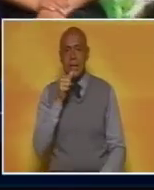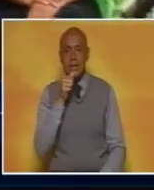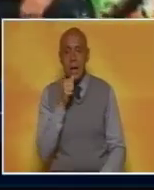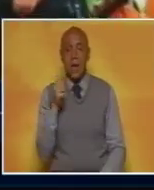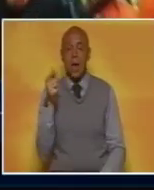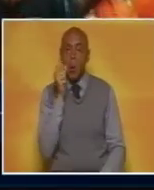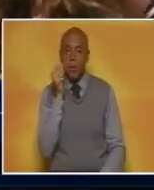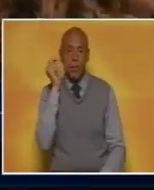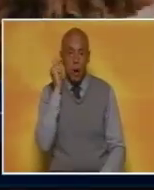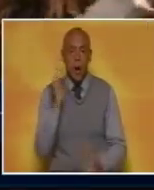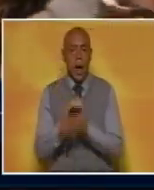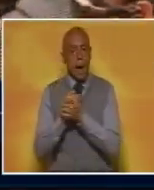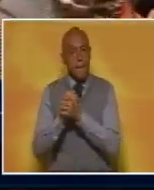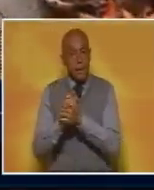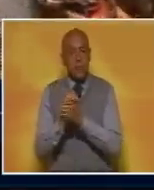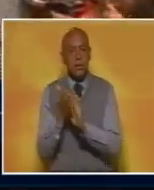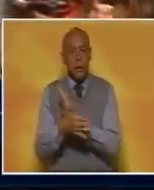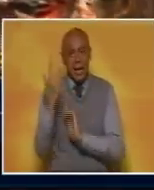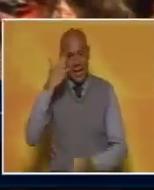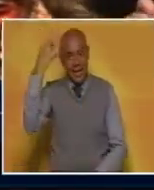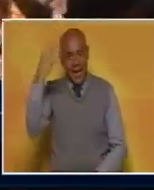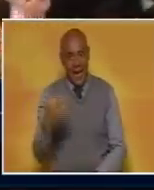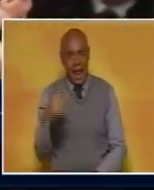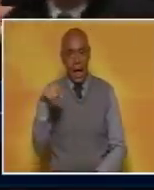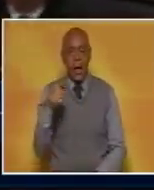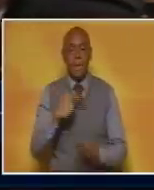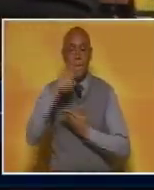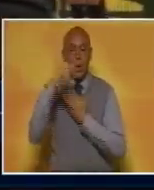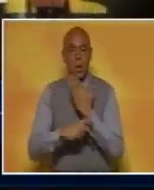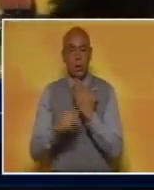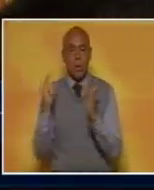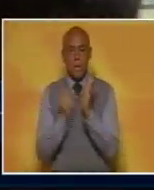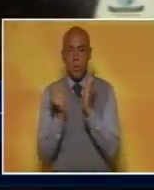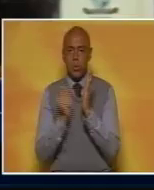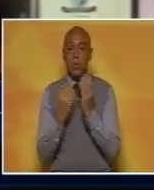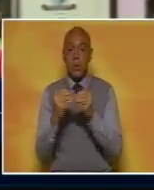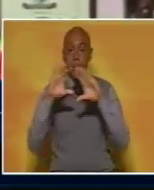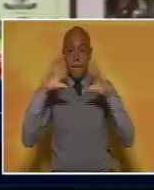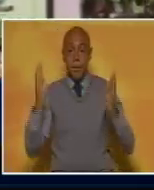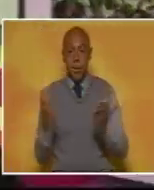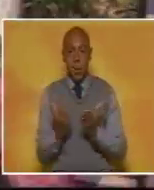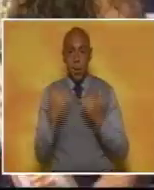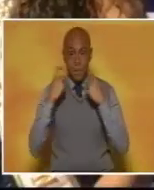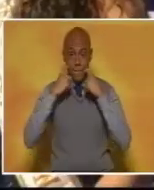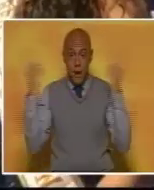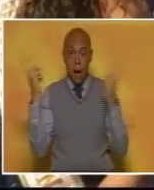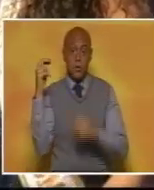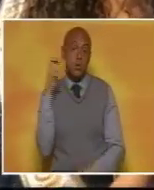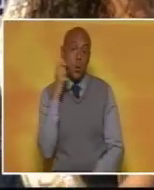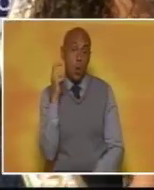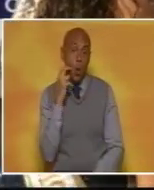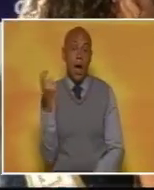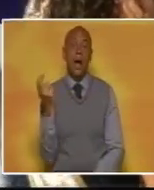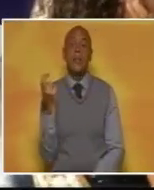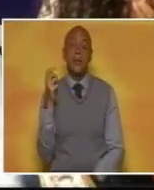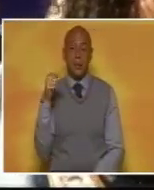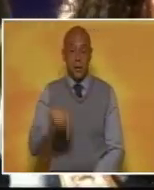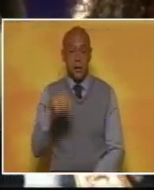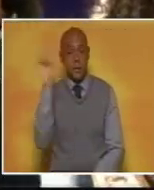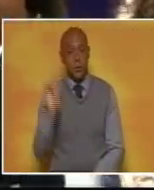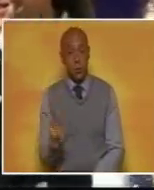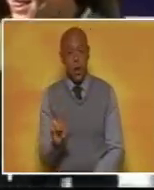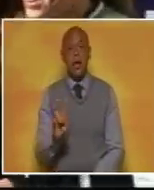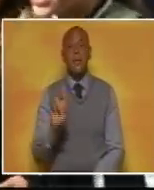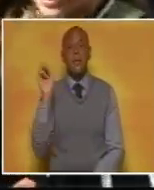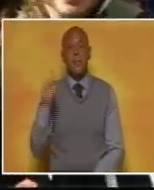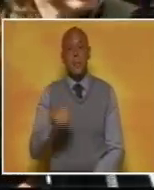esta oportunidad, creyendo en este proyecto maravilloso para conquistar el mercado internacional del chocolate. González señaló que también